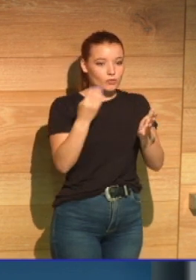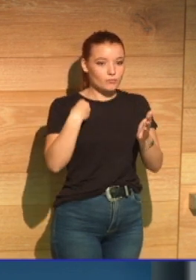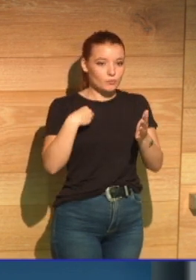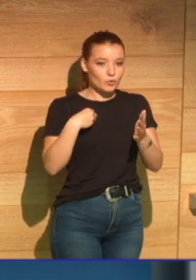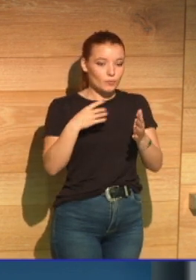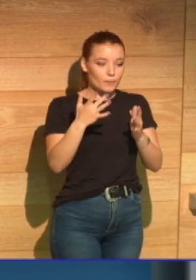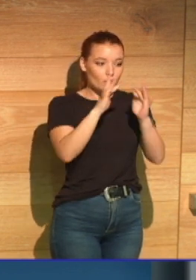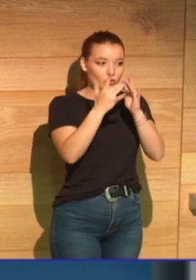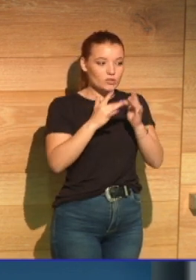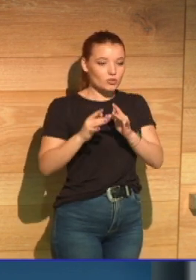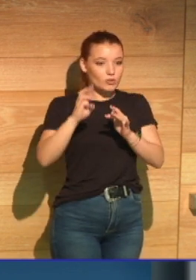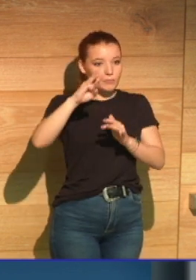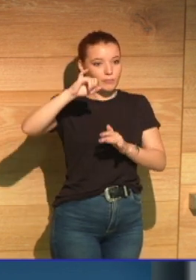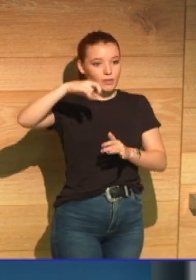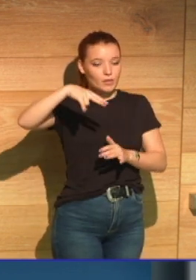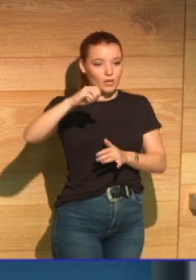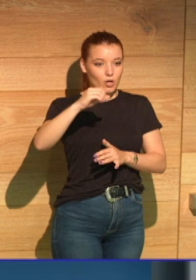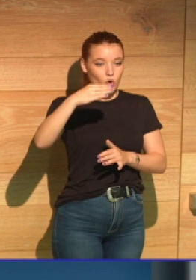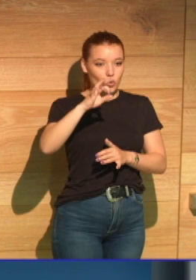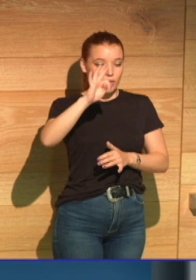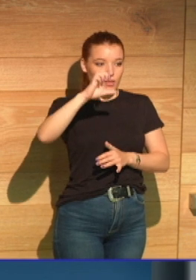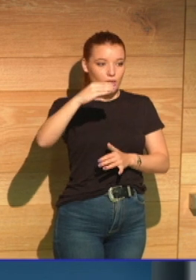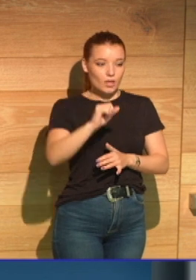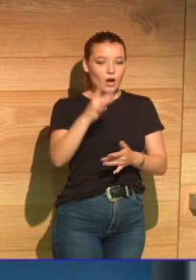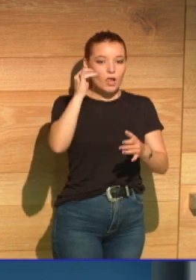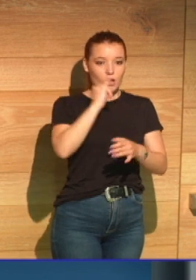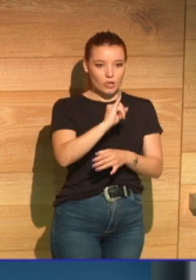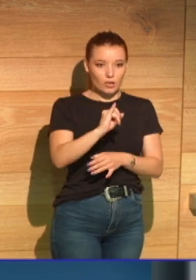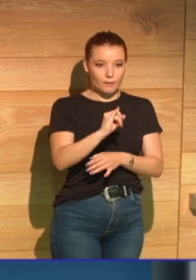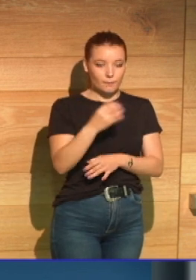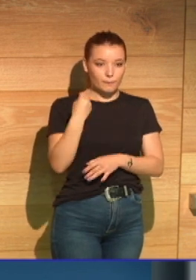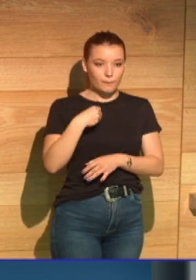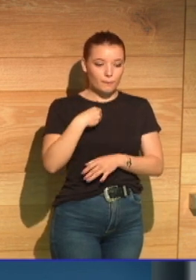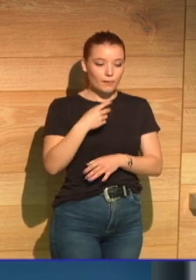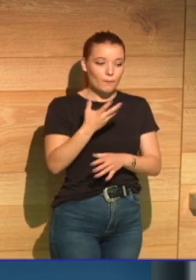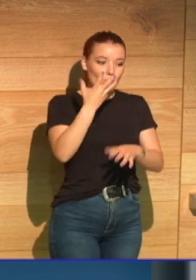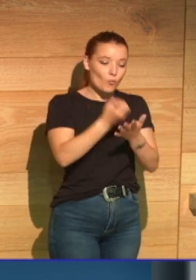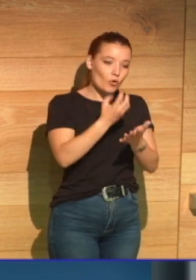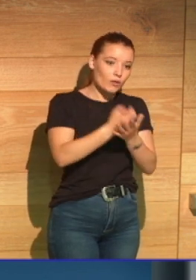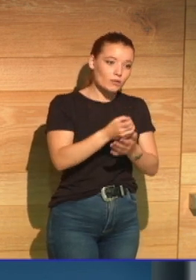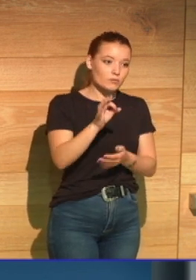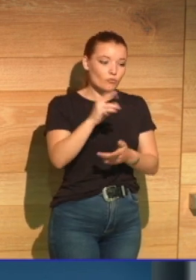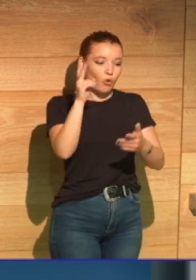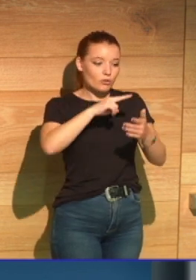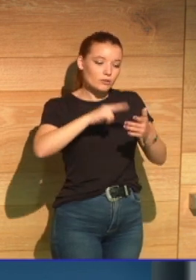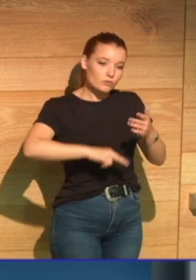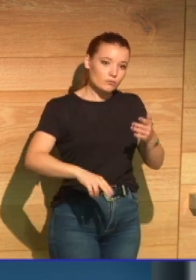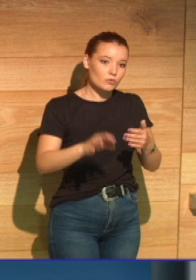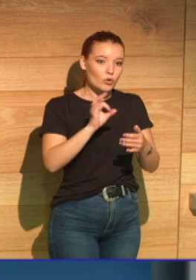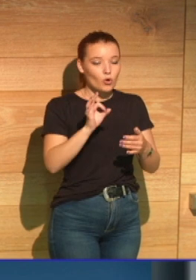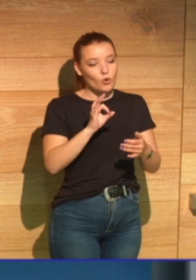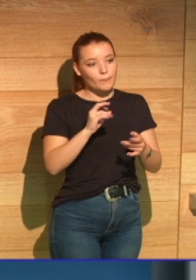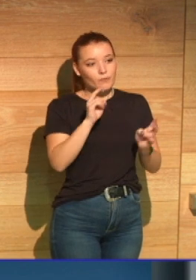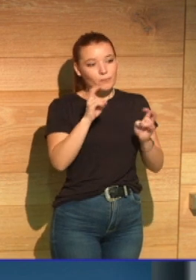maravillosa colección que tiene la Pinacoteca, pero también desde lecturas muy interesantes, ¿no? Desde los podcasts, desde la reflexión con las piezas, desde